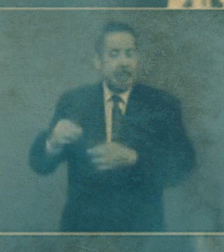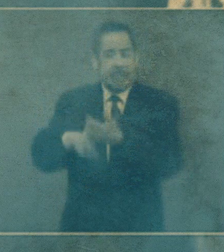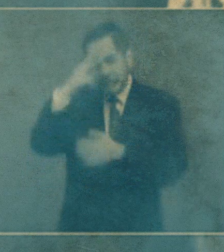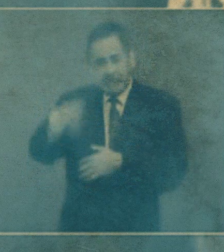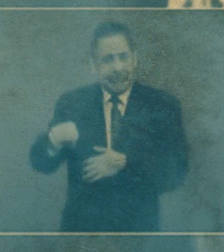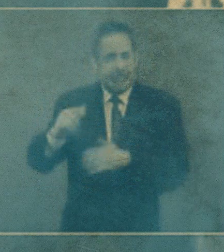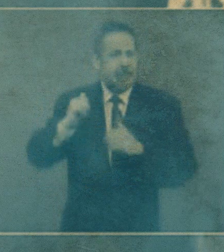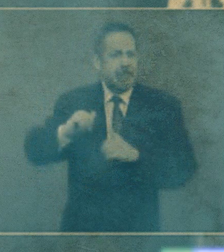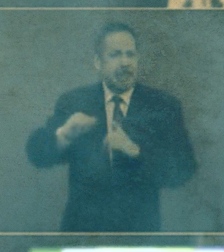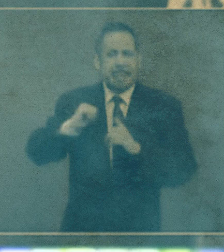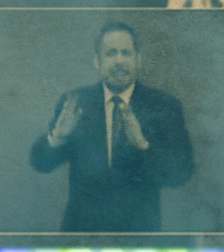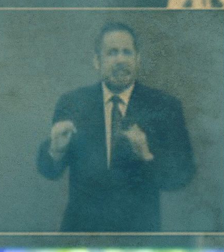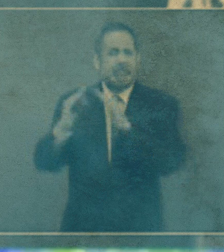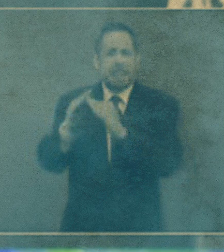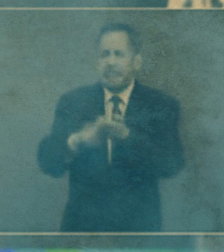México, Tenochtitlan.